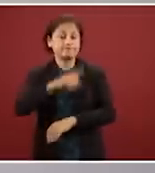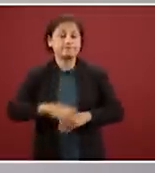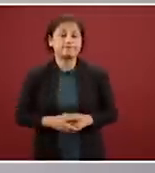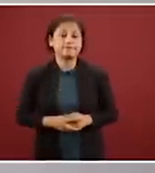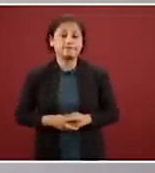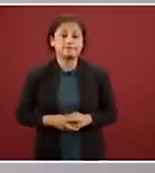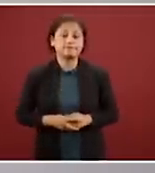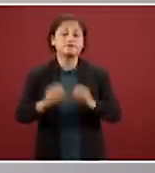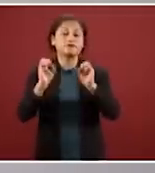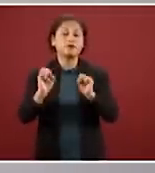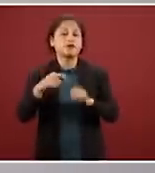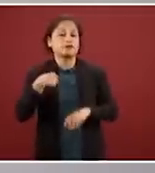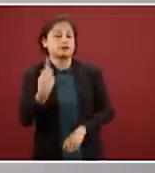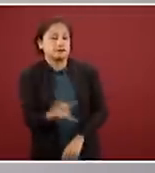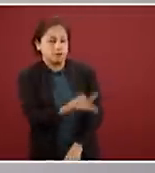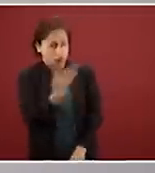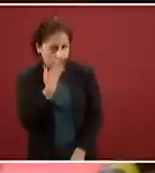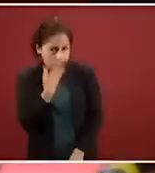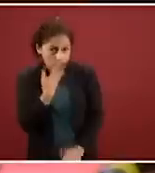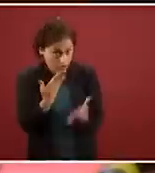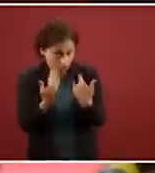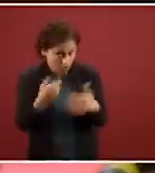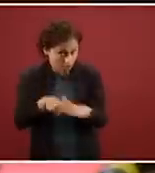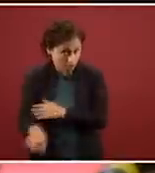¿O en Sonora no había esto antes?